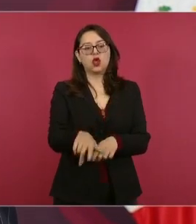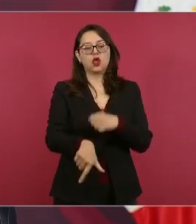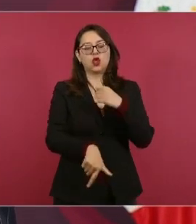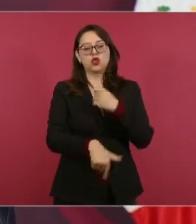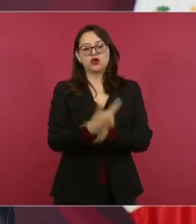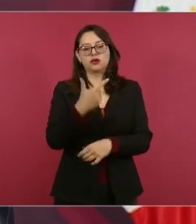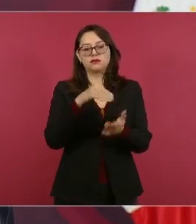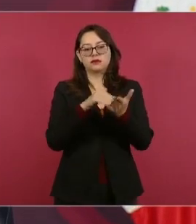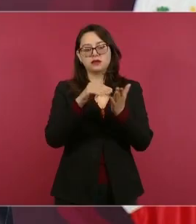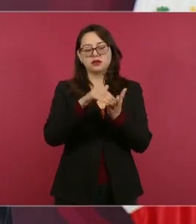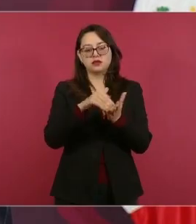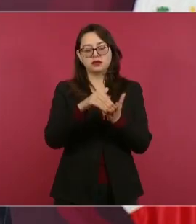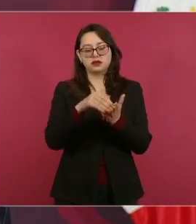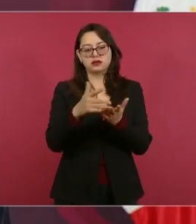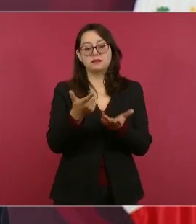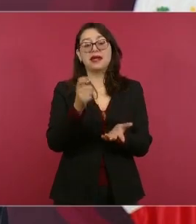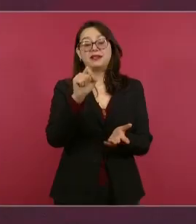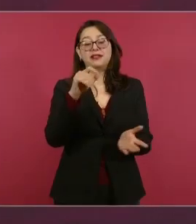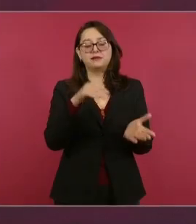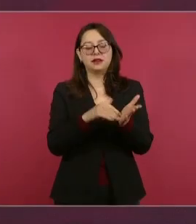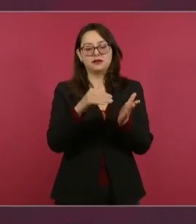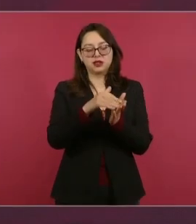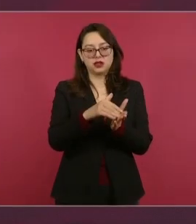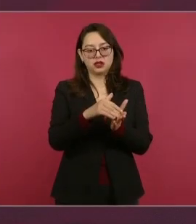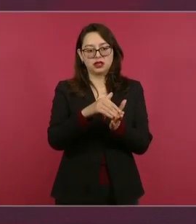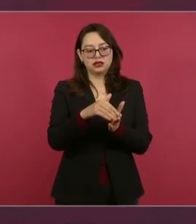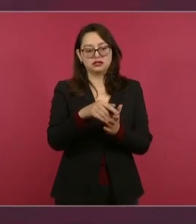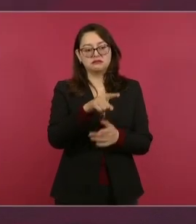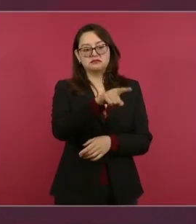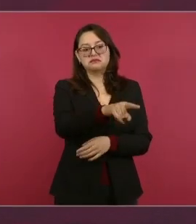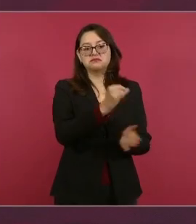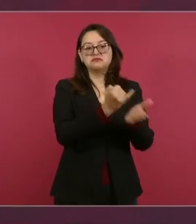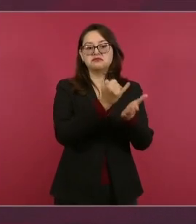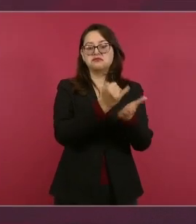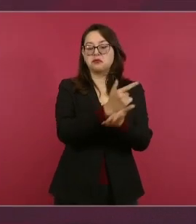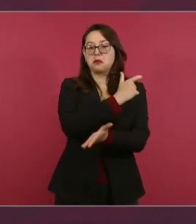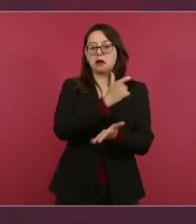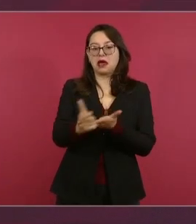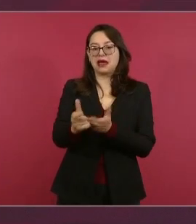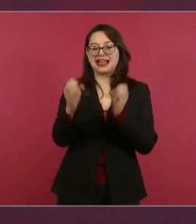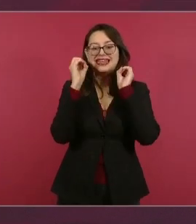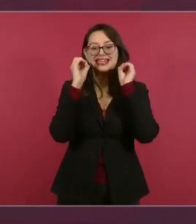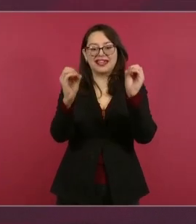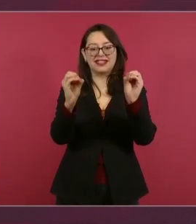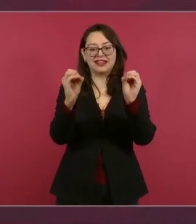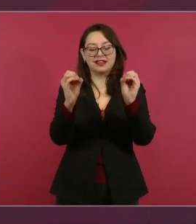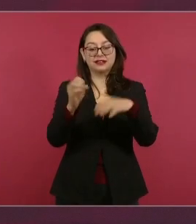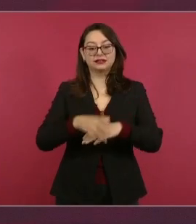Él es asesor de Citigroup.